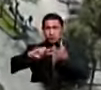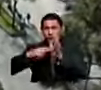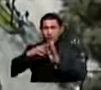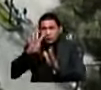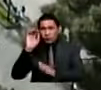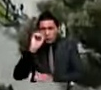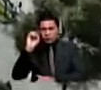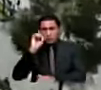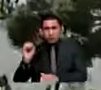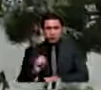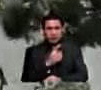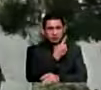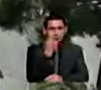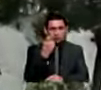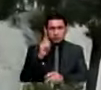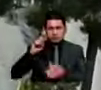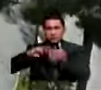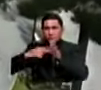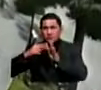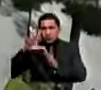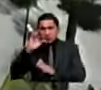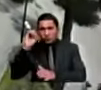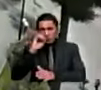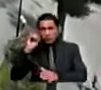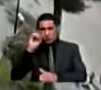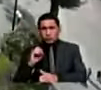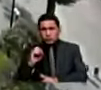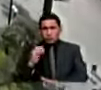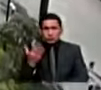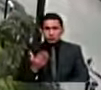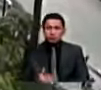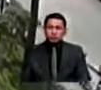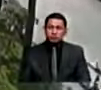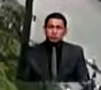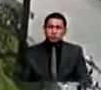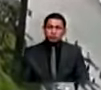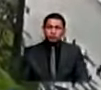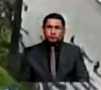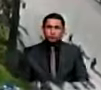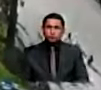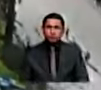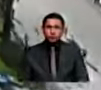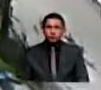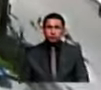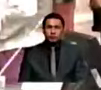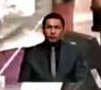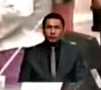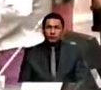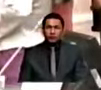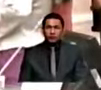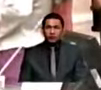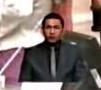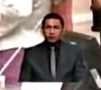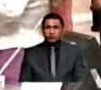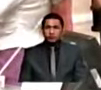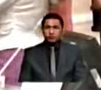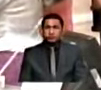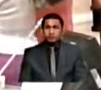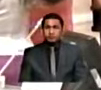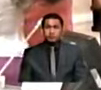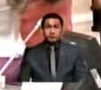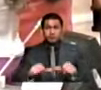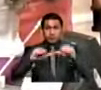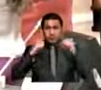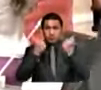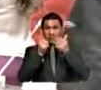son 50, el 40% de deducción adicional. Y si son 100 nuevas plazas, el porcentaje llega al 50%. El asambleísta